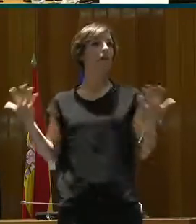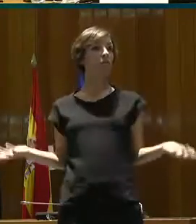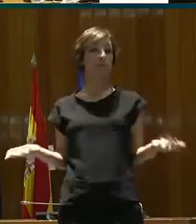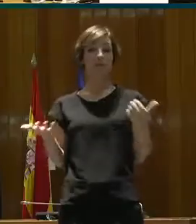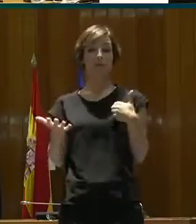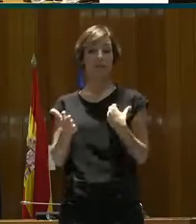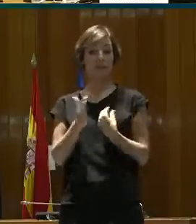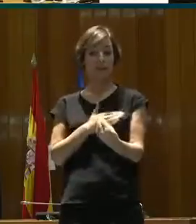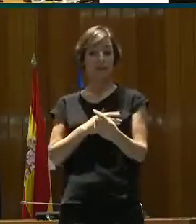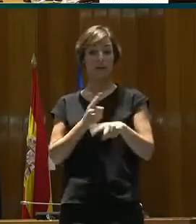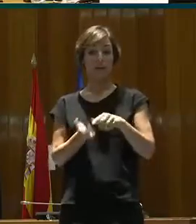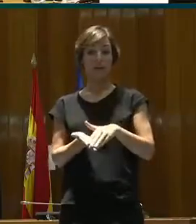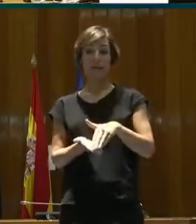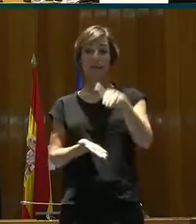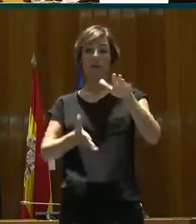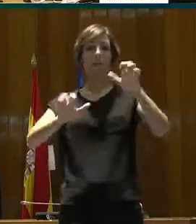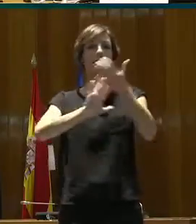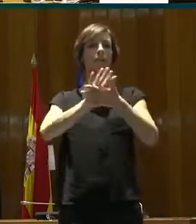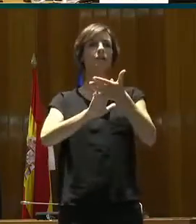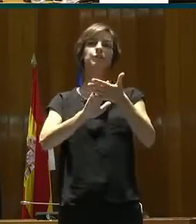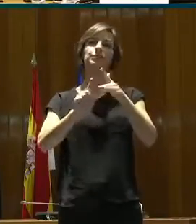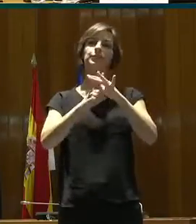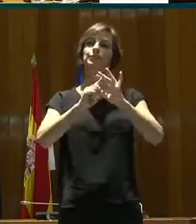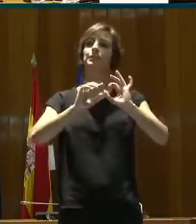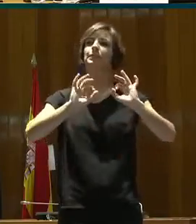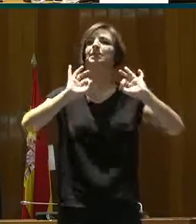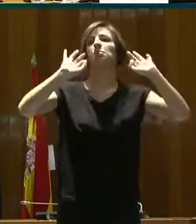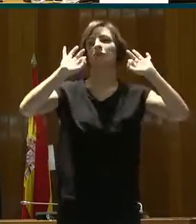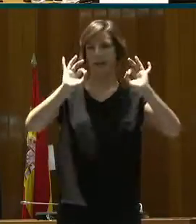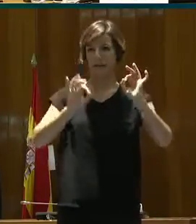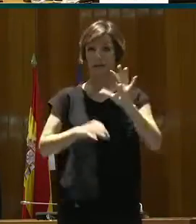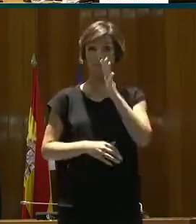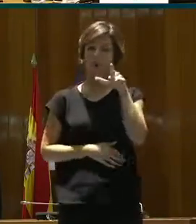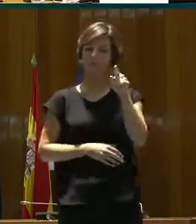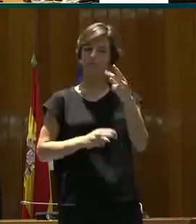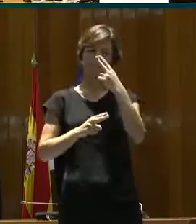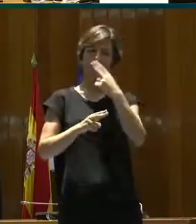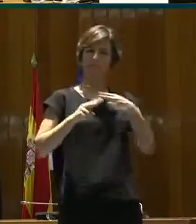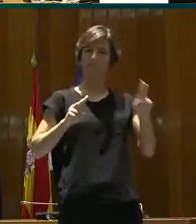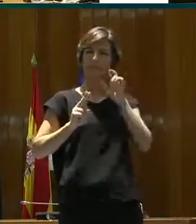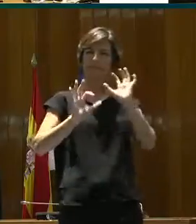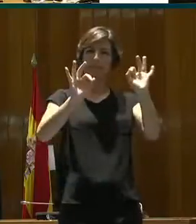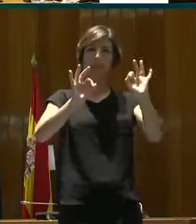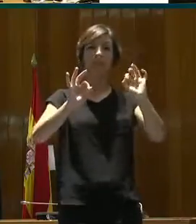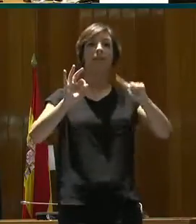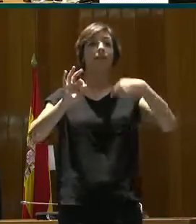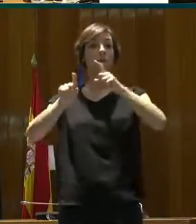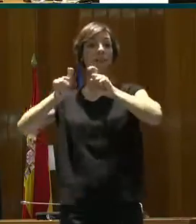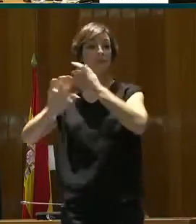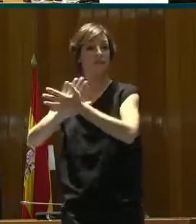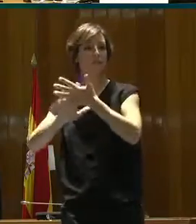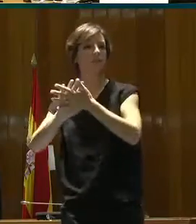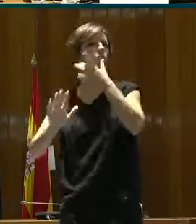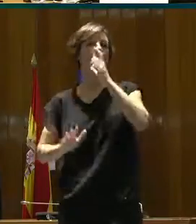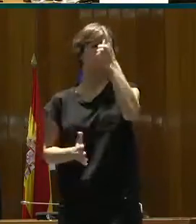unas condiciones especiales. Y es por esa peculiaridad que la enseñanza de lengua de signos, bien como